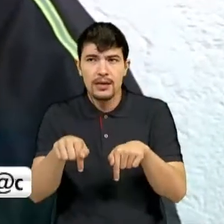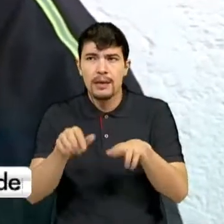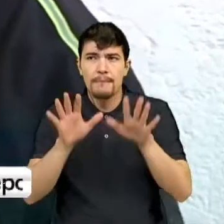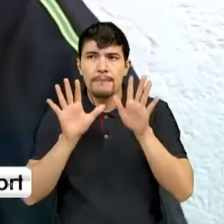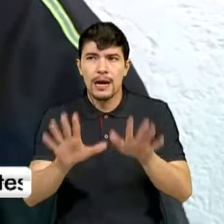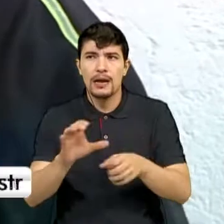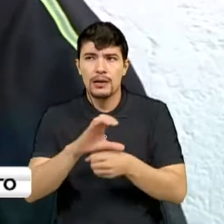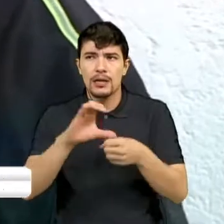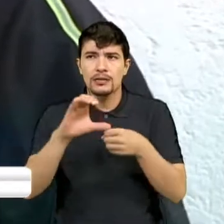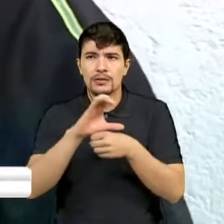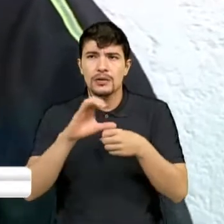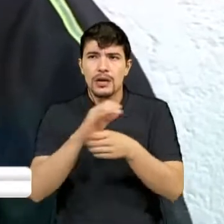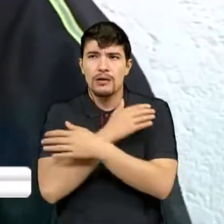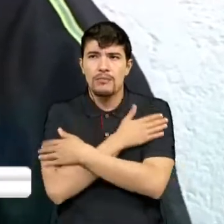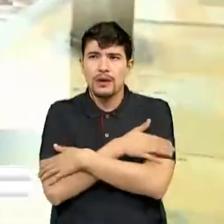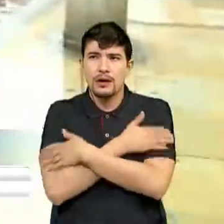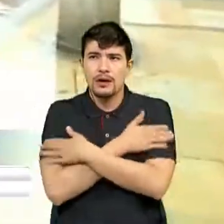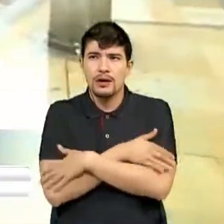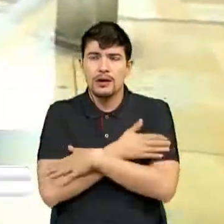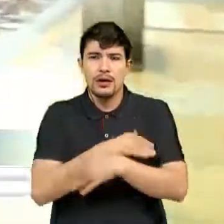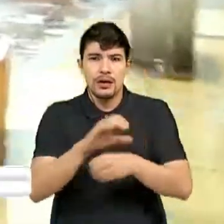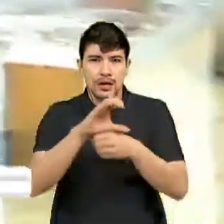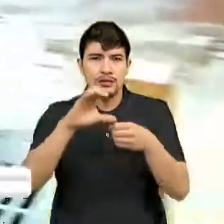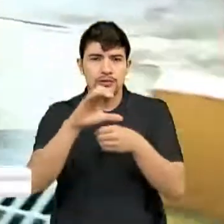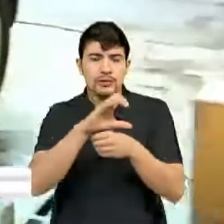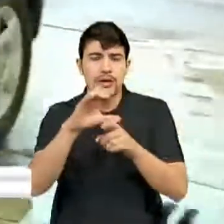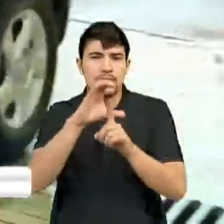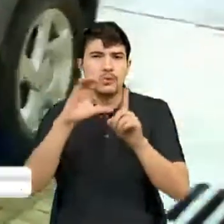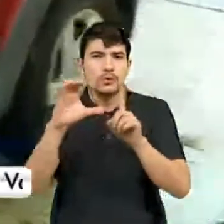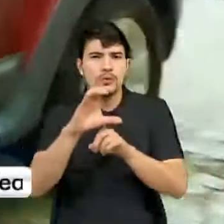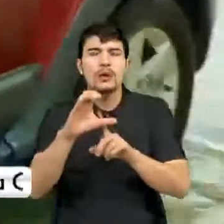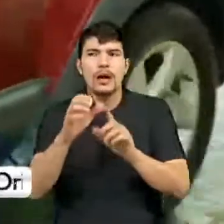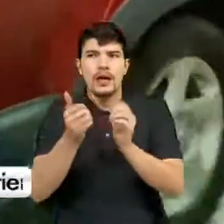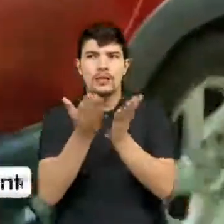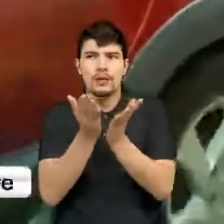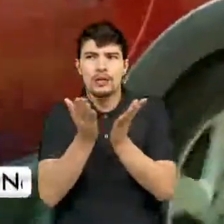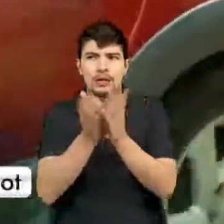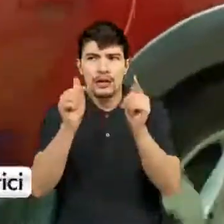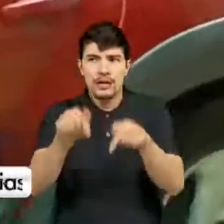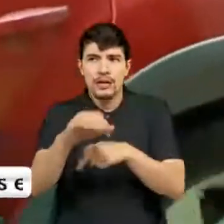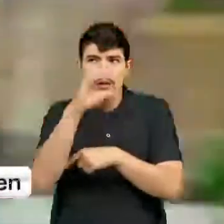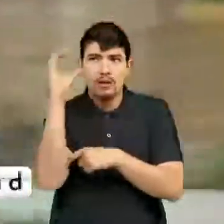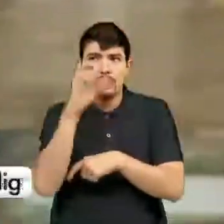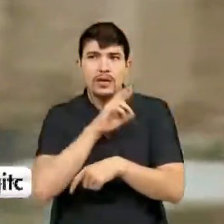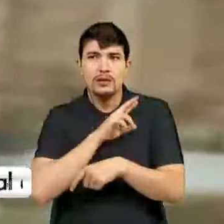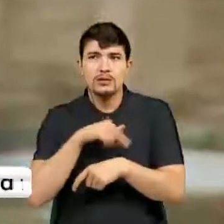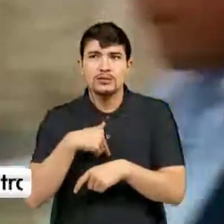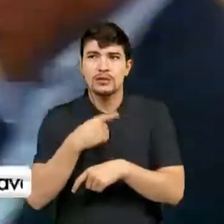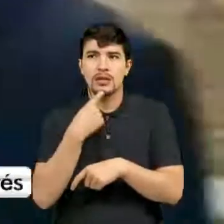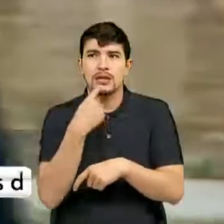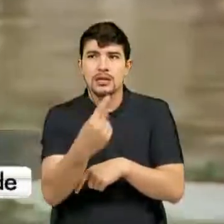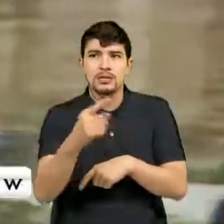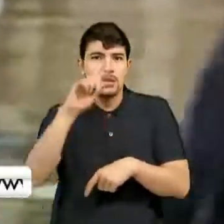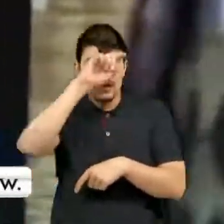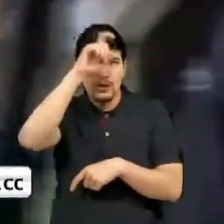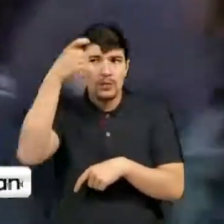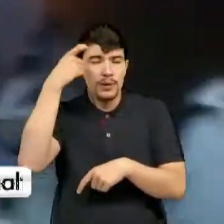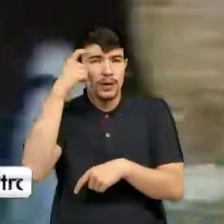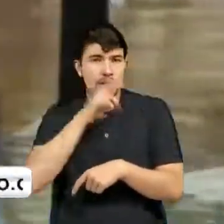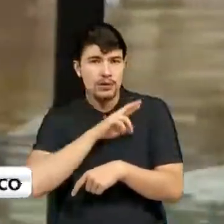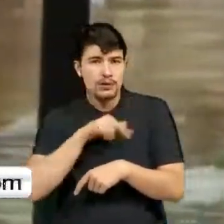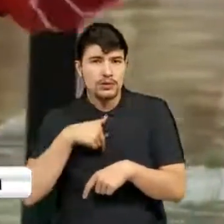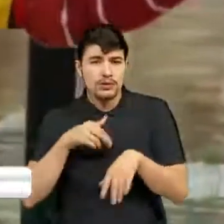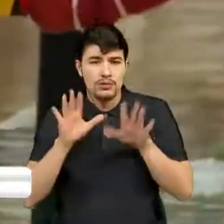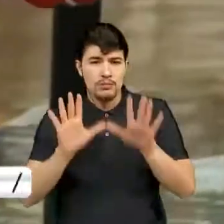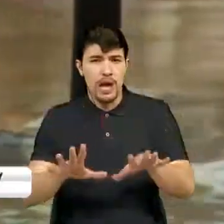ciudad de Pamplona, la ciudad cultural y educativa de Colombia, y le vamos a decir al gobierno de que no vamos a levantar el paro